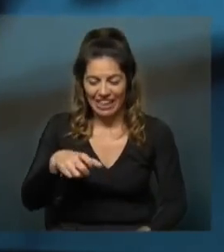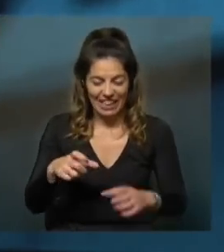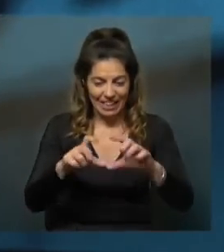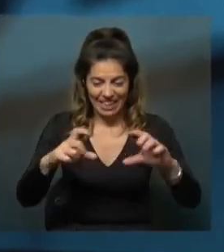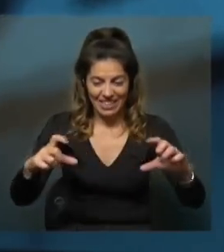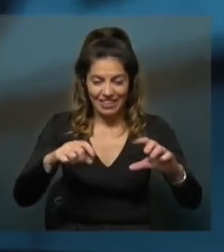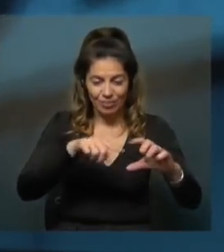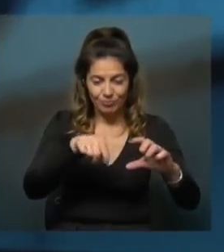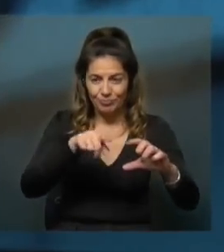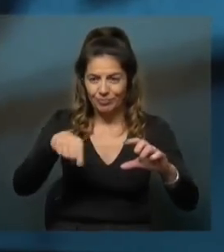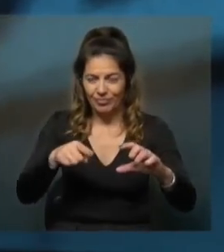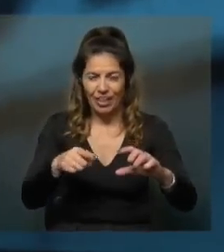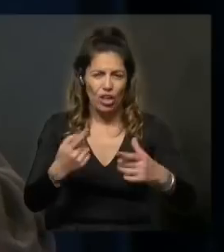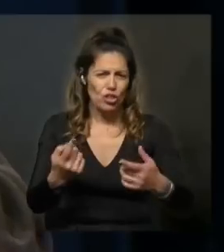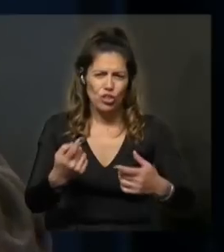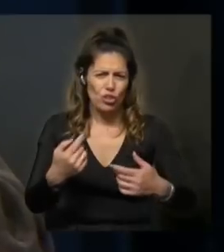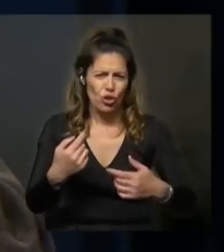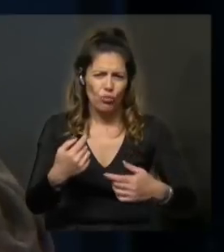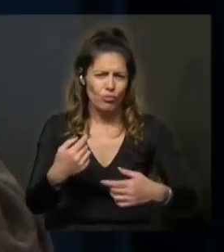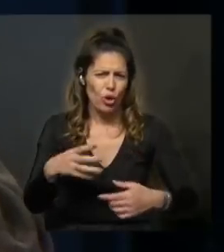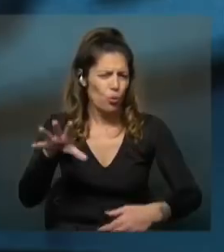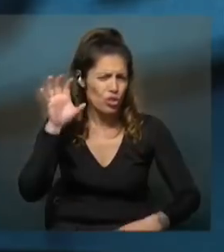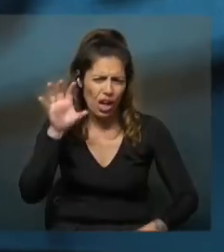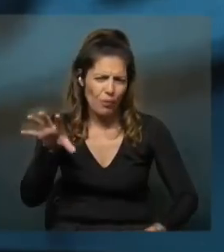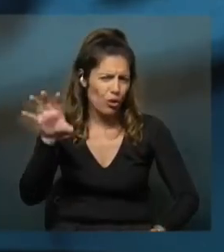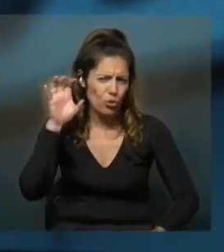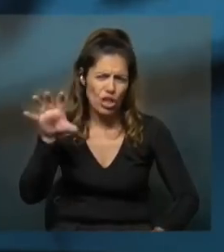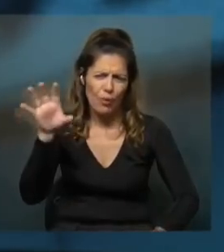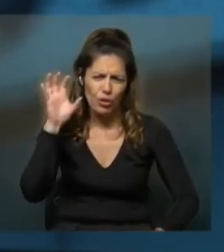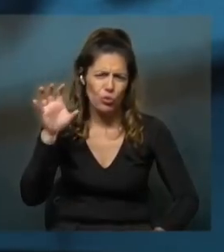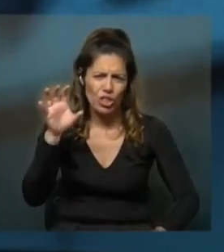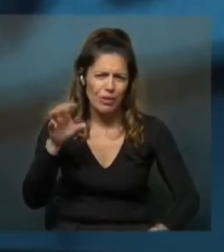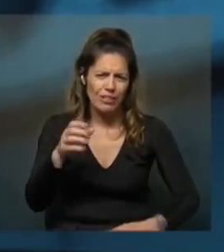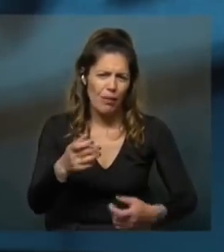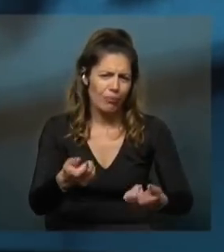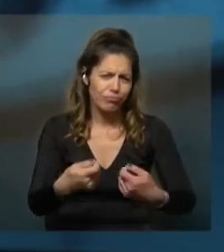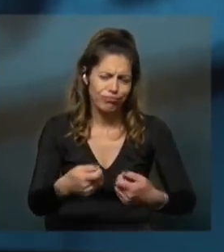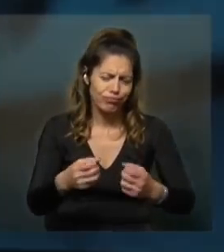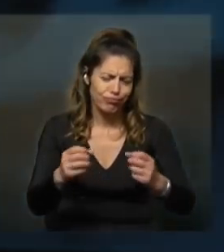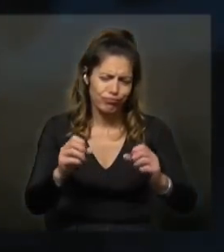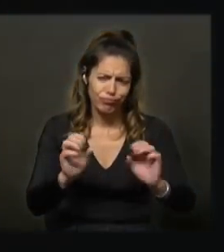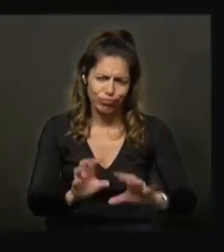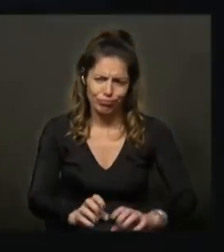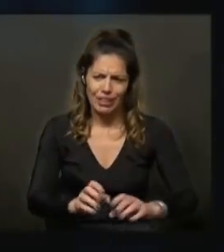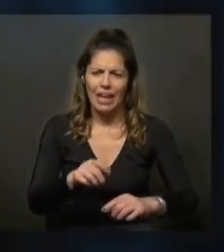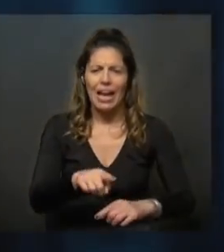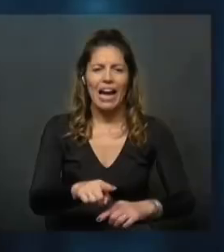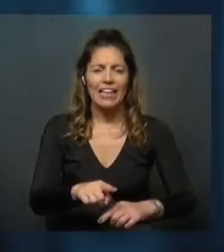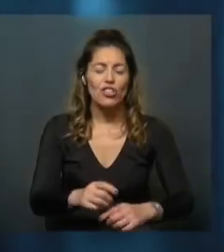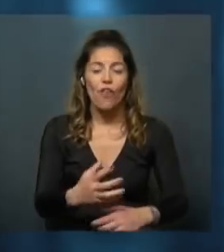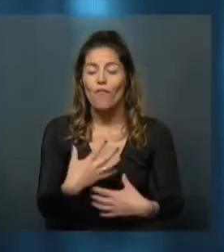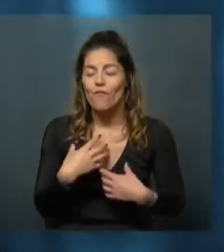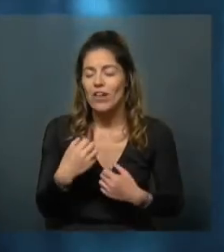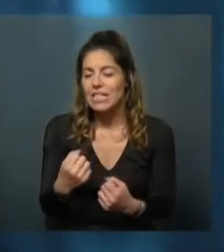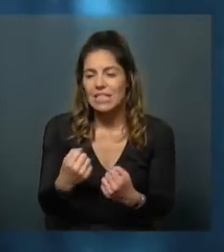yo creo que lo gasté tanto se casé que ya la cinta ya ya no podía más y ahí quedé